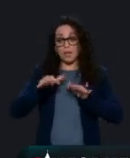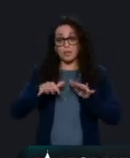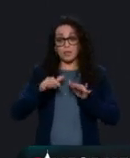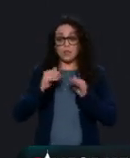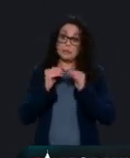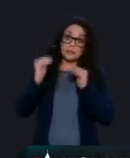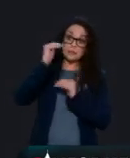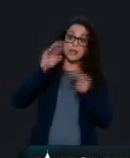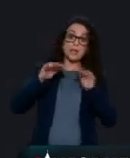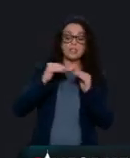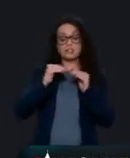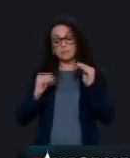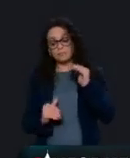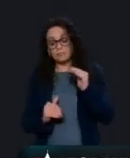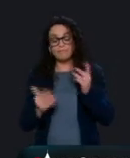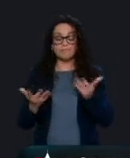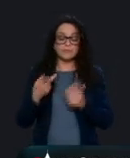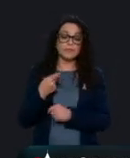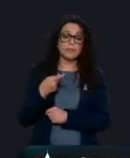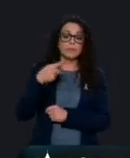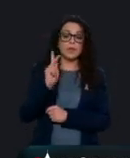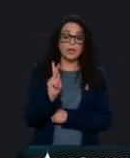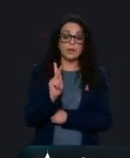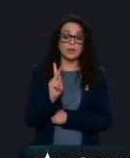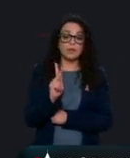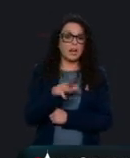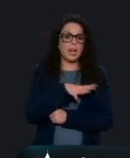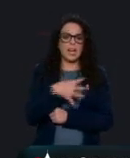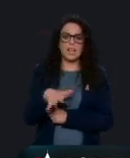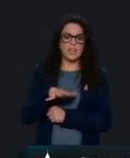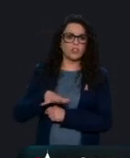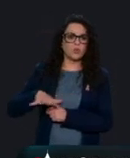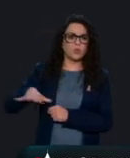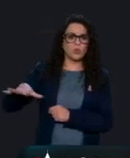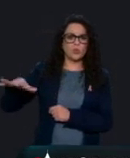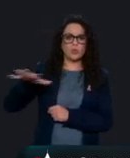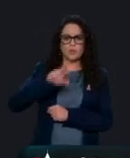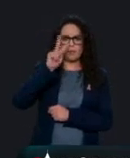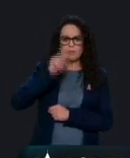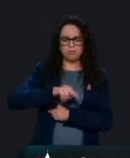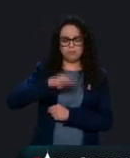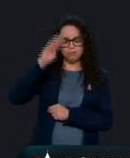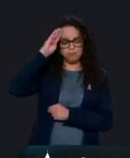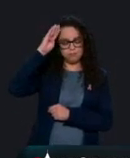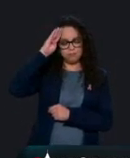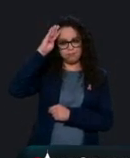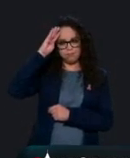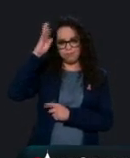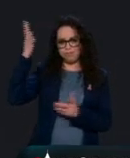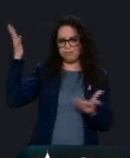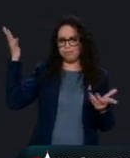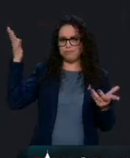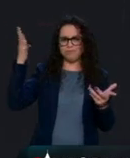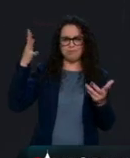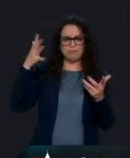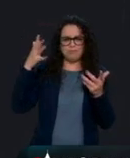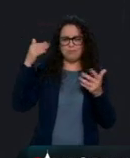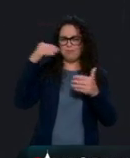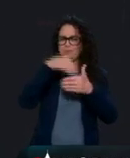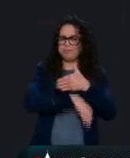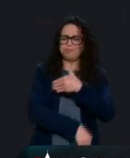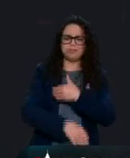negros, pero que en general pues fue un gran desastre económico lo que dejó este